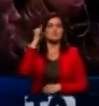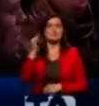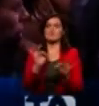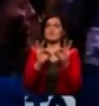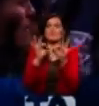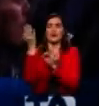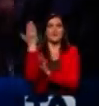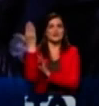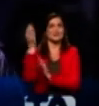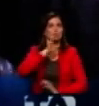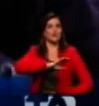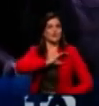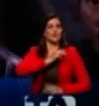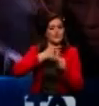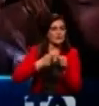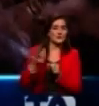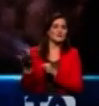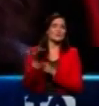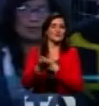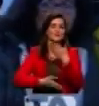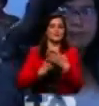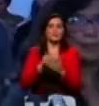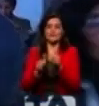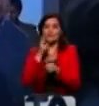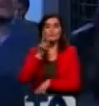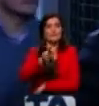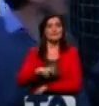la alcaldía para Quito y que mucha gente venga aquí y vea todo esto.